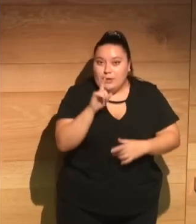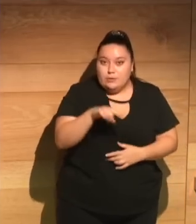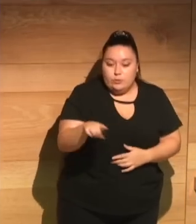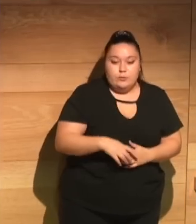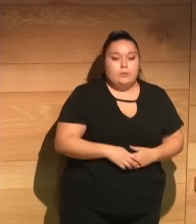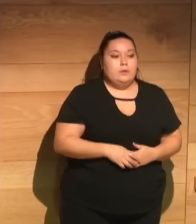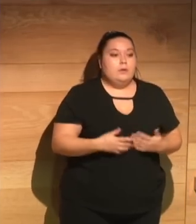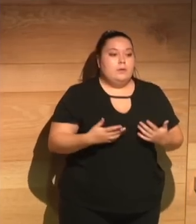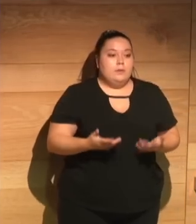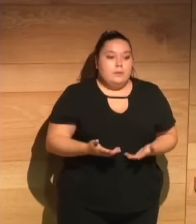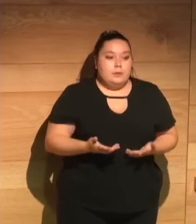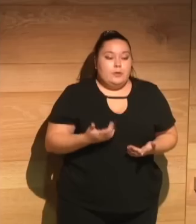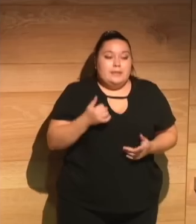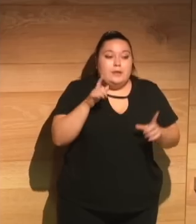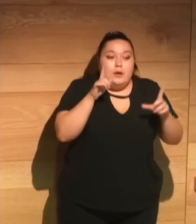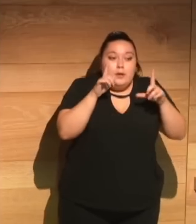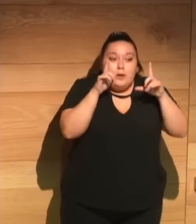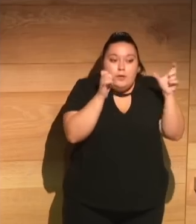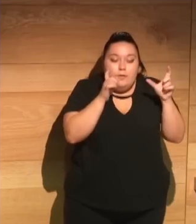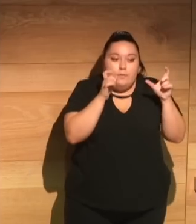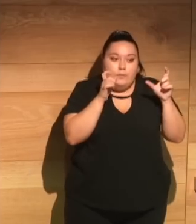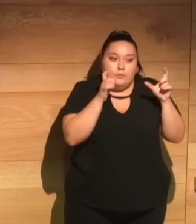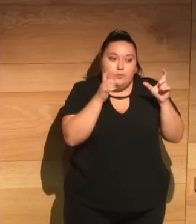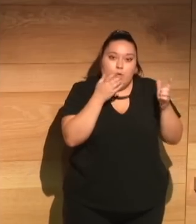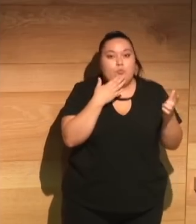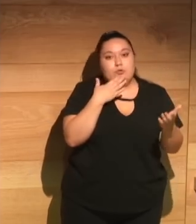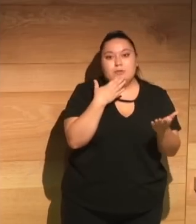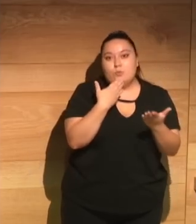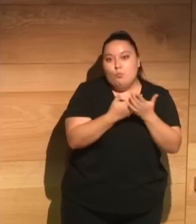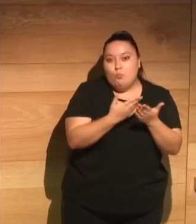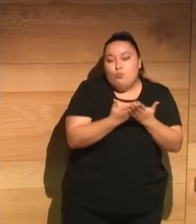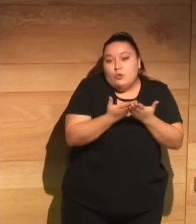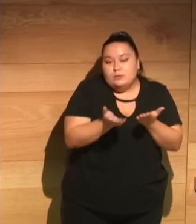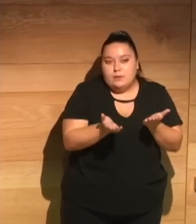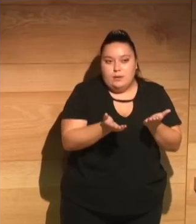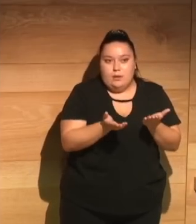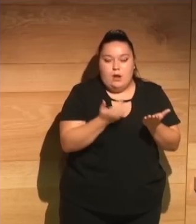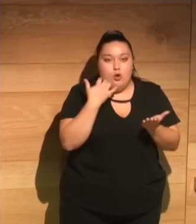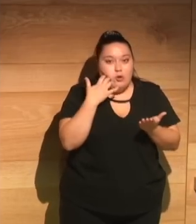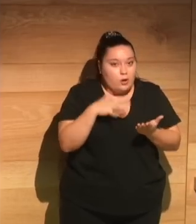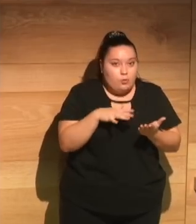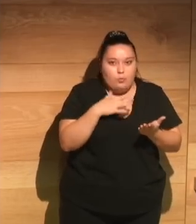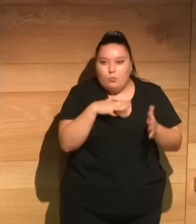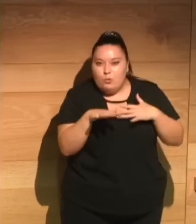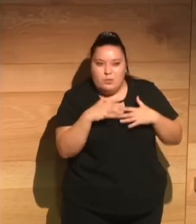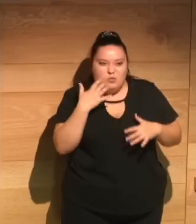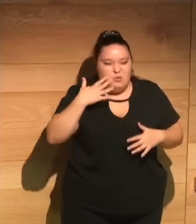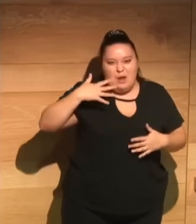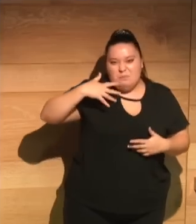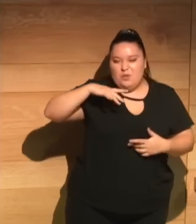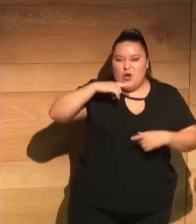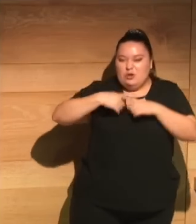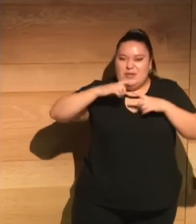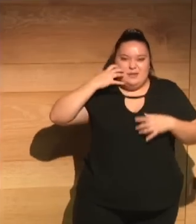complejo, se toma una muestra que muchas veces es ridícula o extraña y que no parece responder al movimiento. Posturas